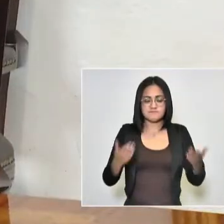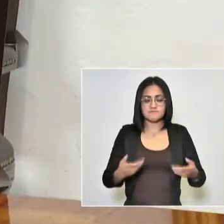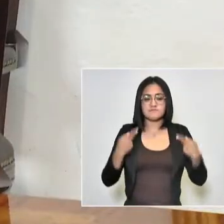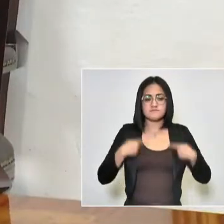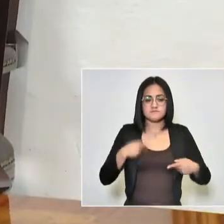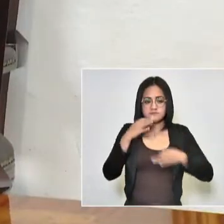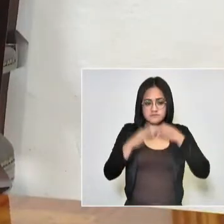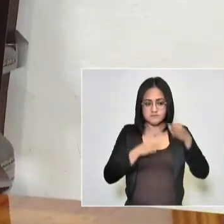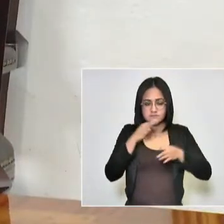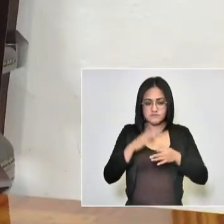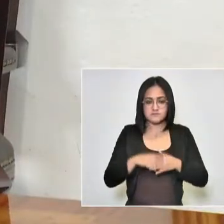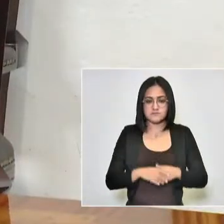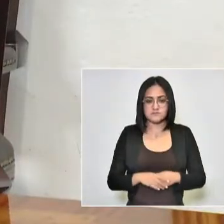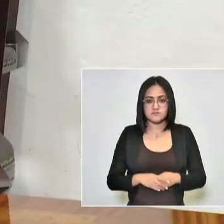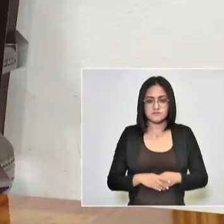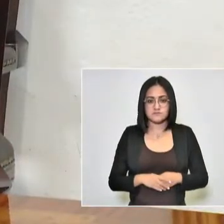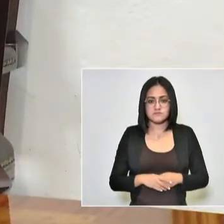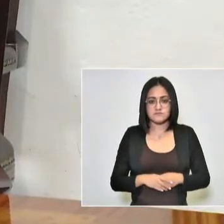de comunicación.